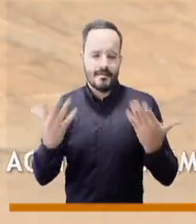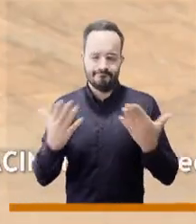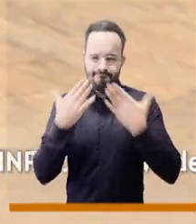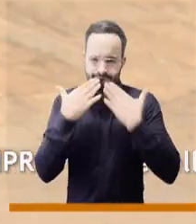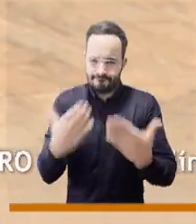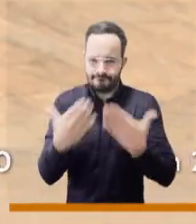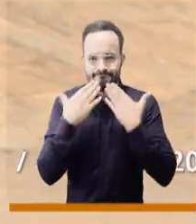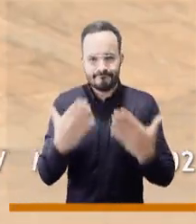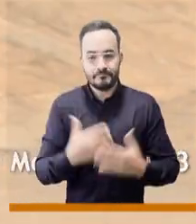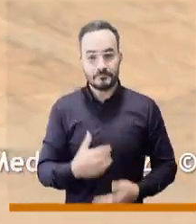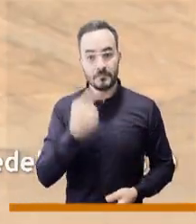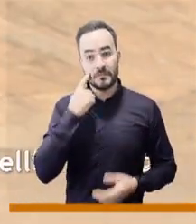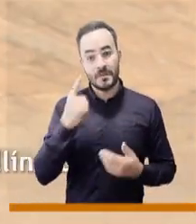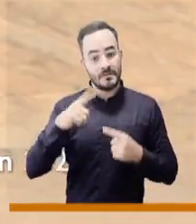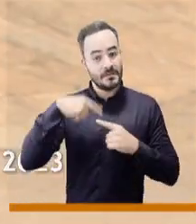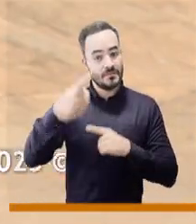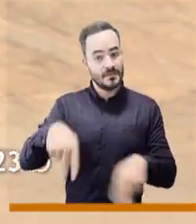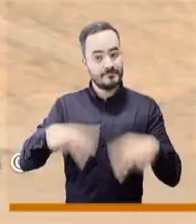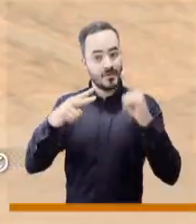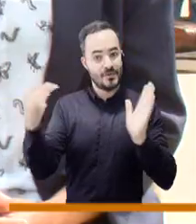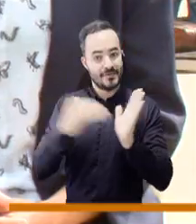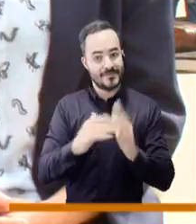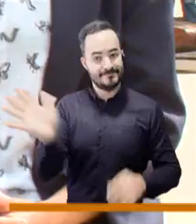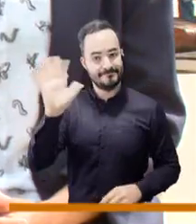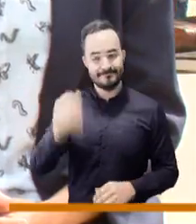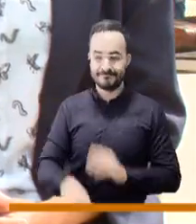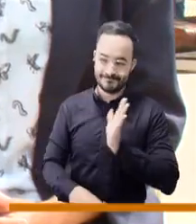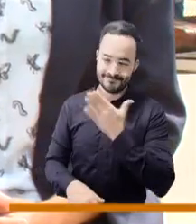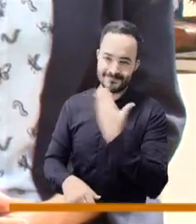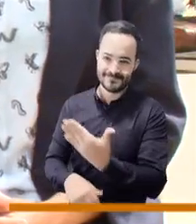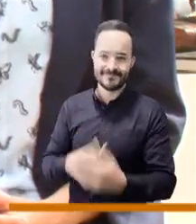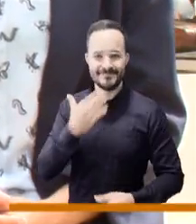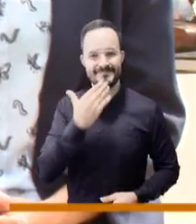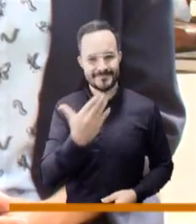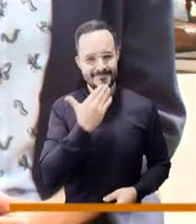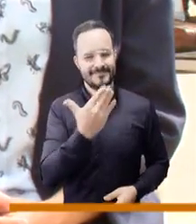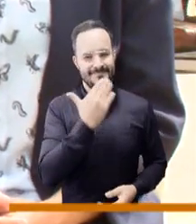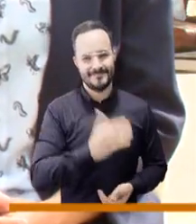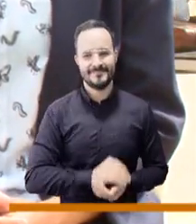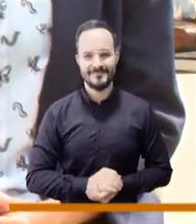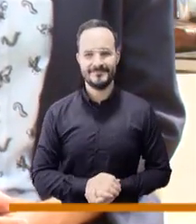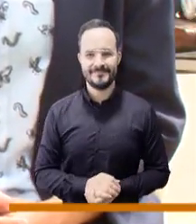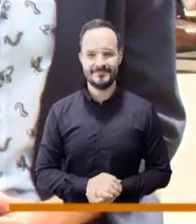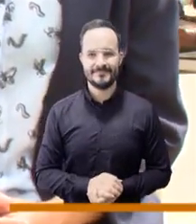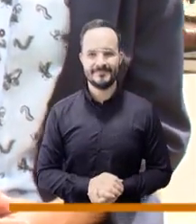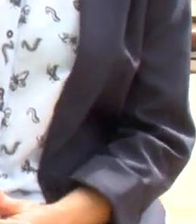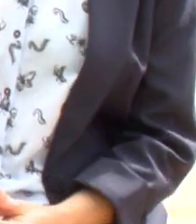Telemedellín. Nosotros nos vemos en una próxima. Gracias. Y que estén muy bien. Gracias. Muchas gracias.